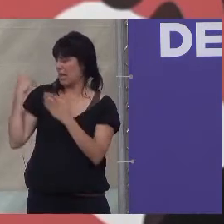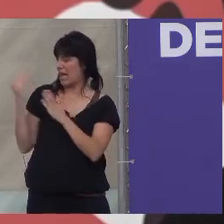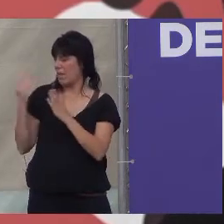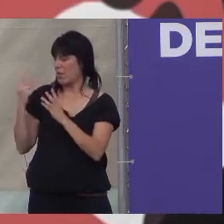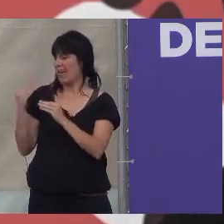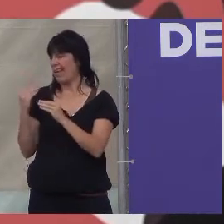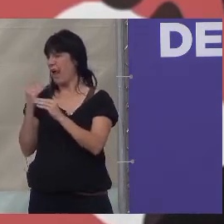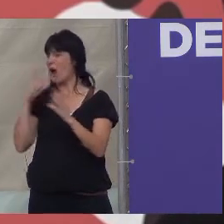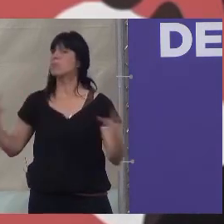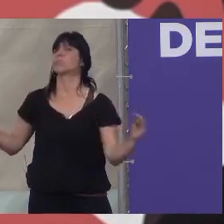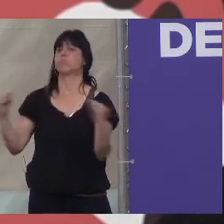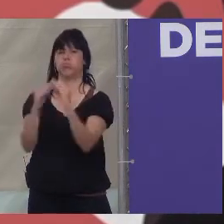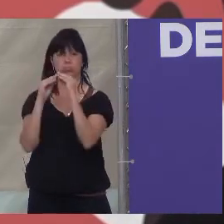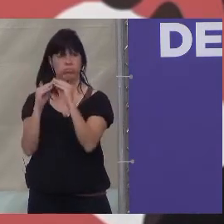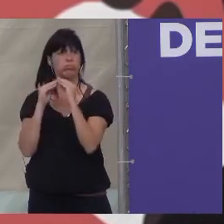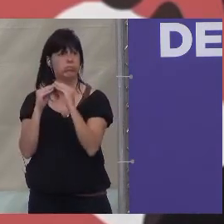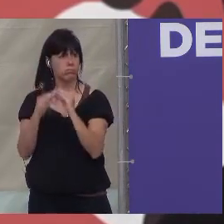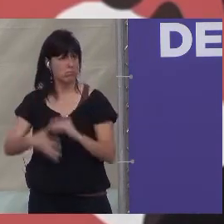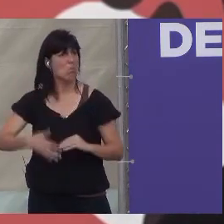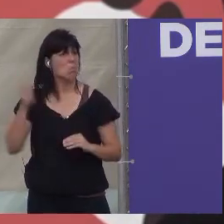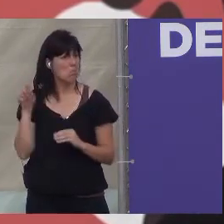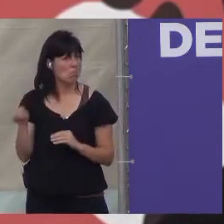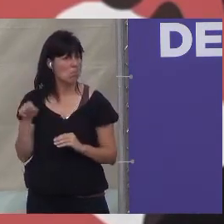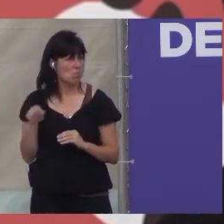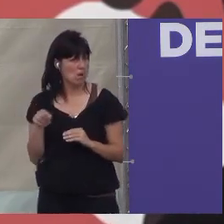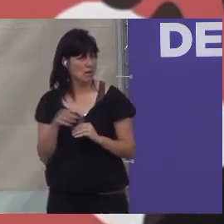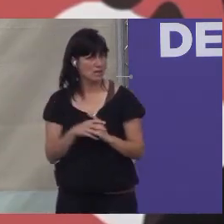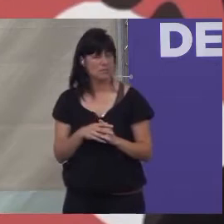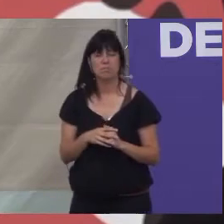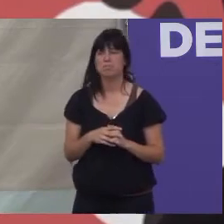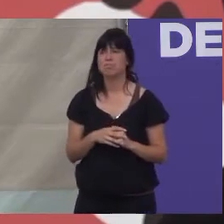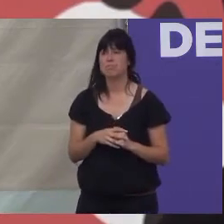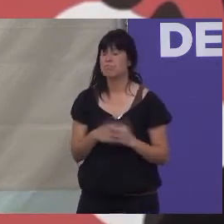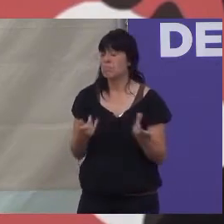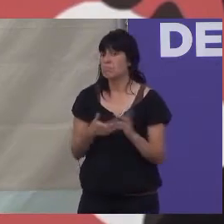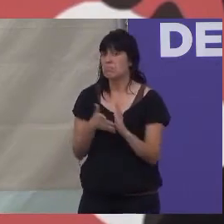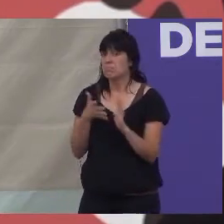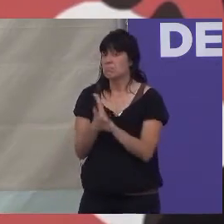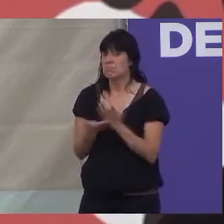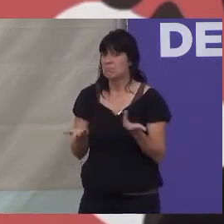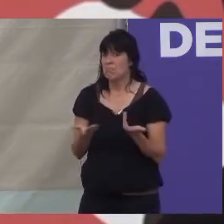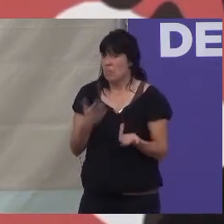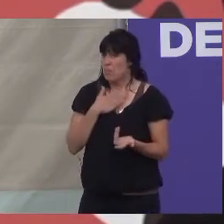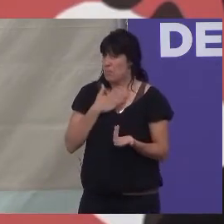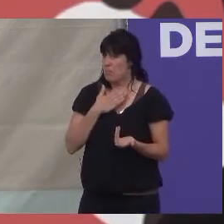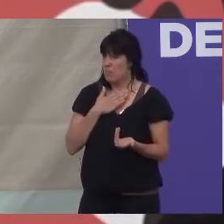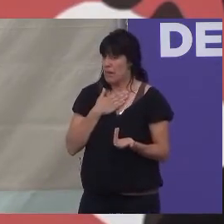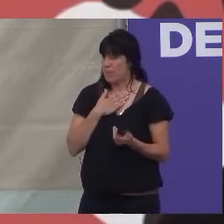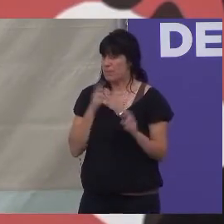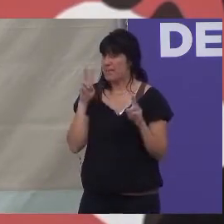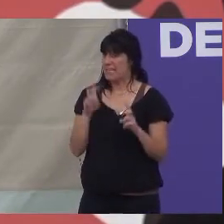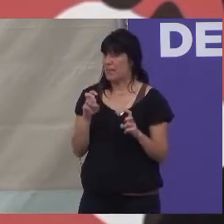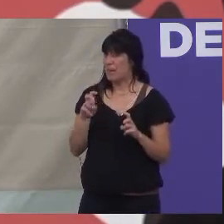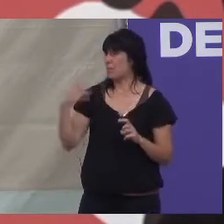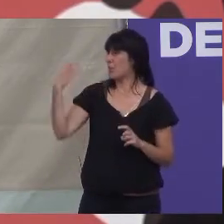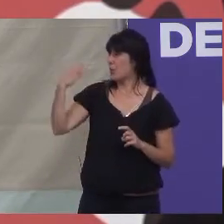época o en otro tiempo un poco anterior. Es decir, para mí lo de